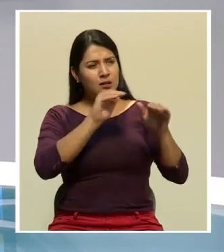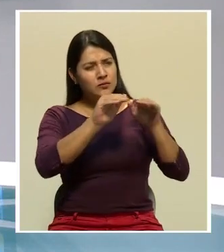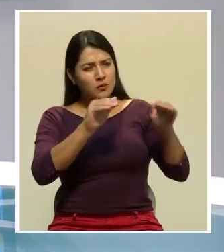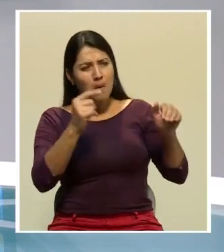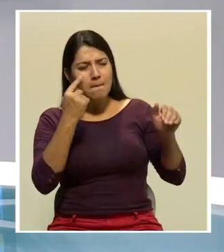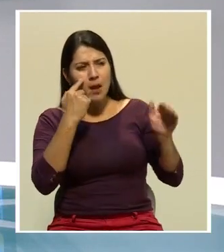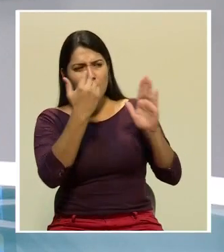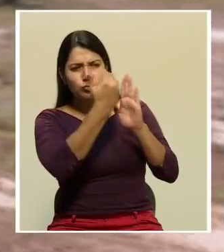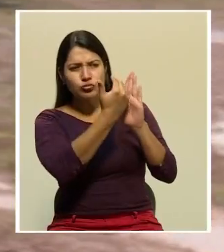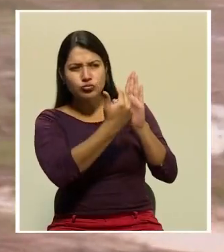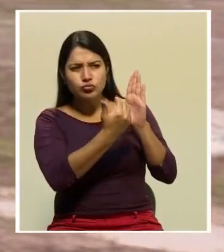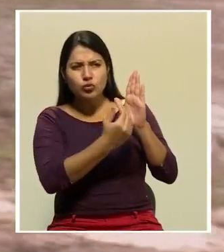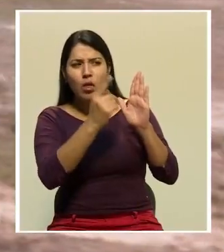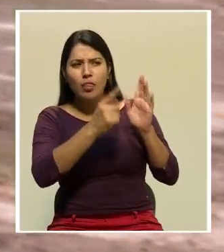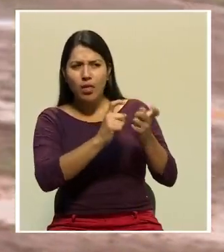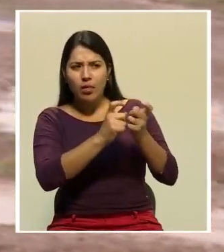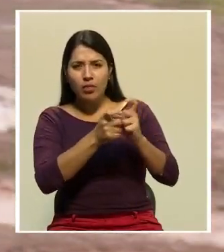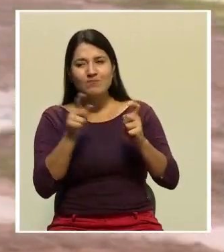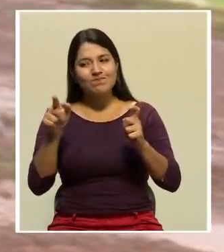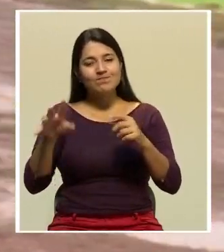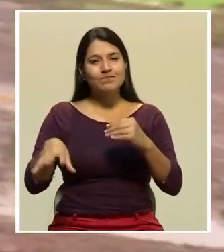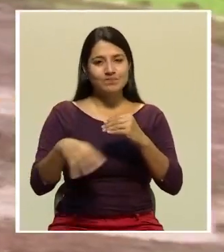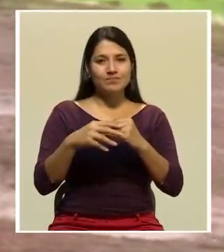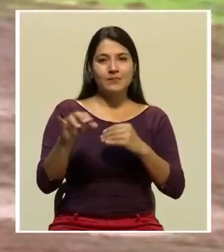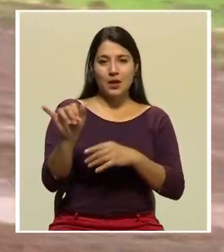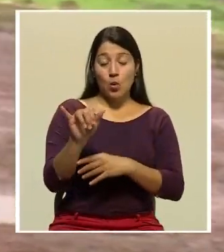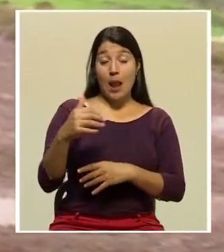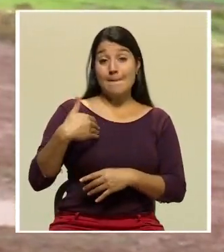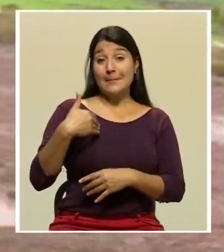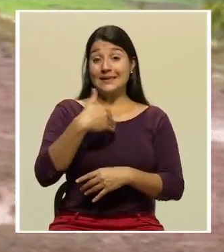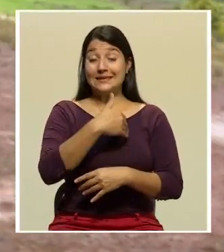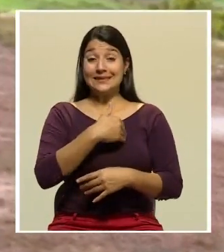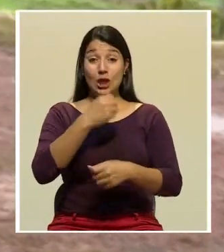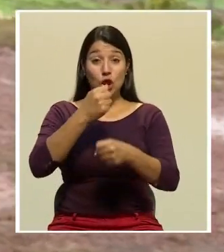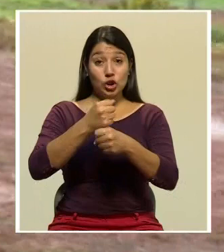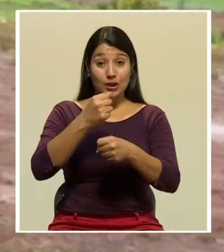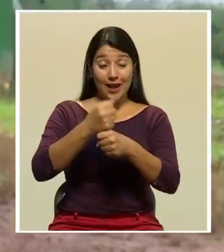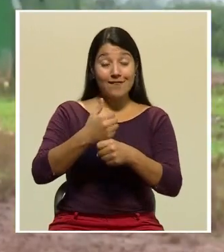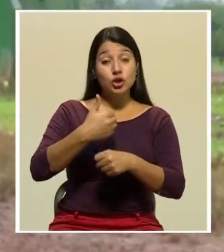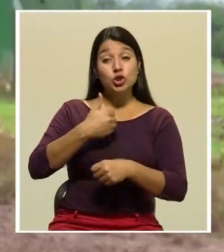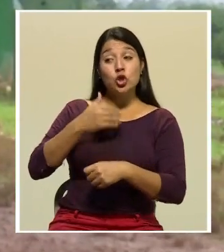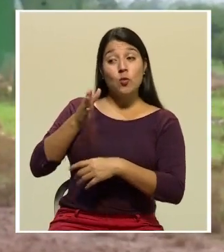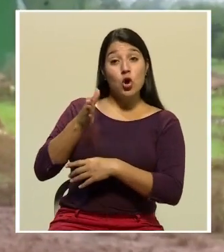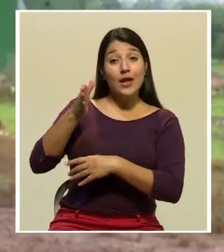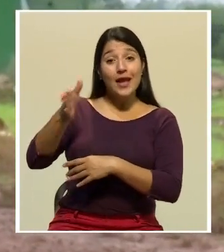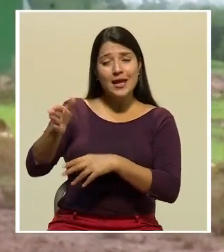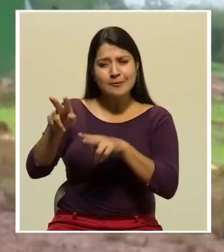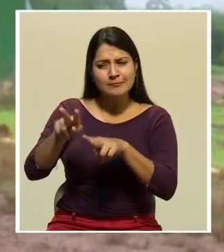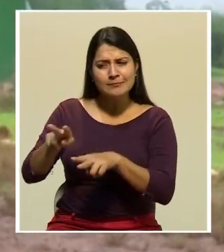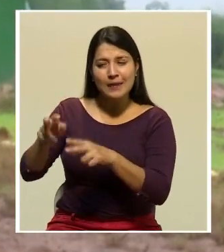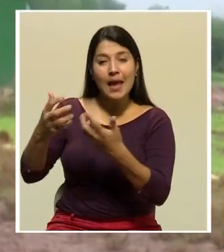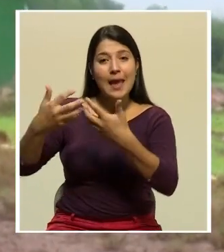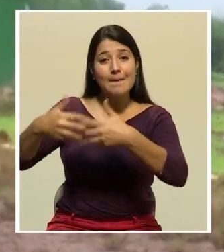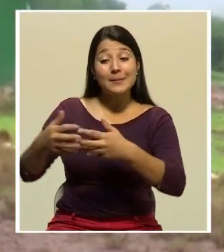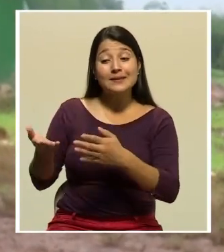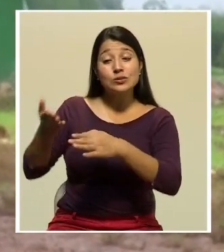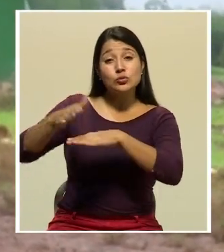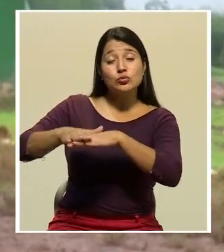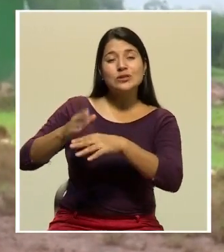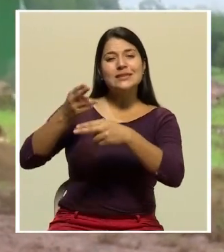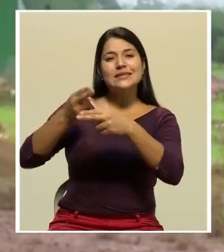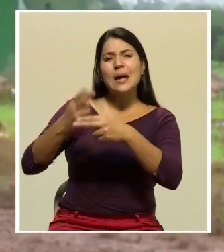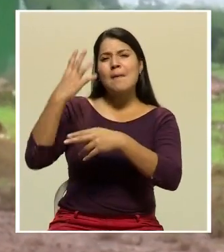autoridades. Las autoridades del Ministerio de Trabajo se vieron obligadas a inspeccionar la empresa empacadora y de cítricos